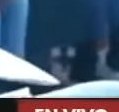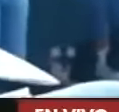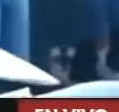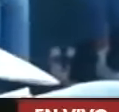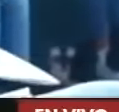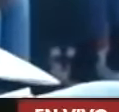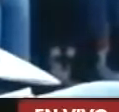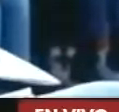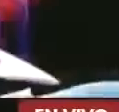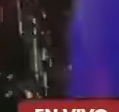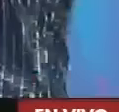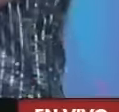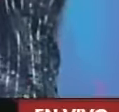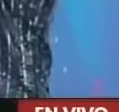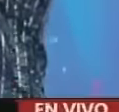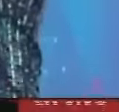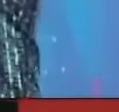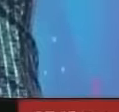o relampaguee.